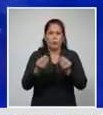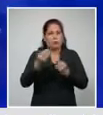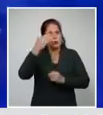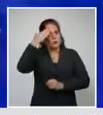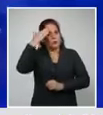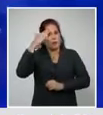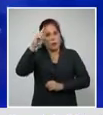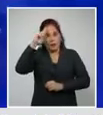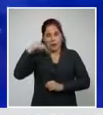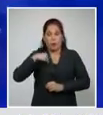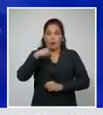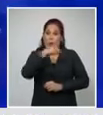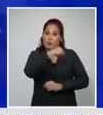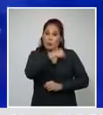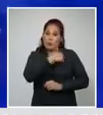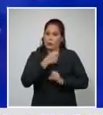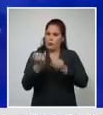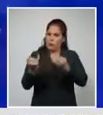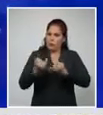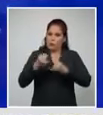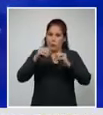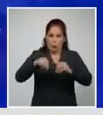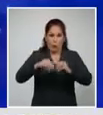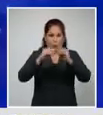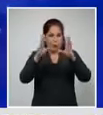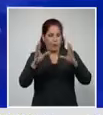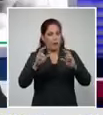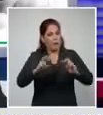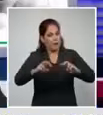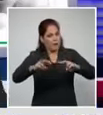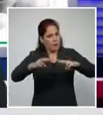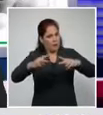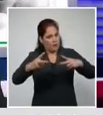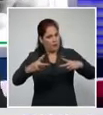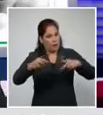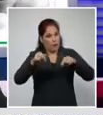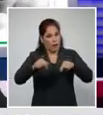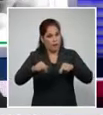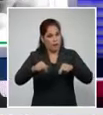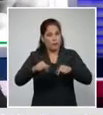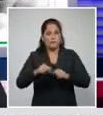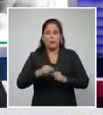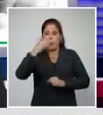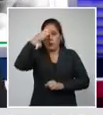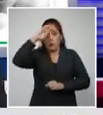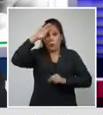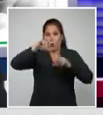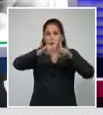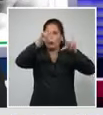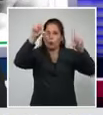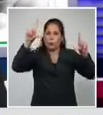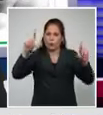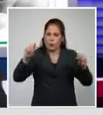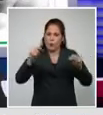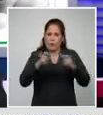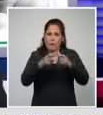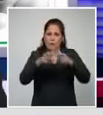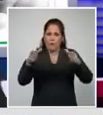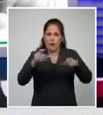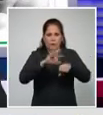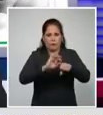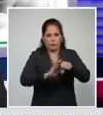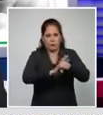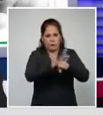doctor Francisco Durán García. Reiteramos para quienes llegan ahora a la transmisión, Cuba reporta la mayor cantidad de